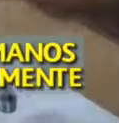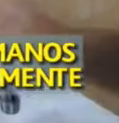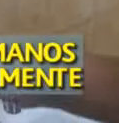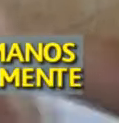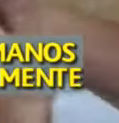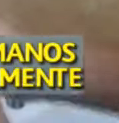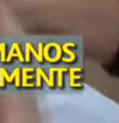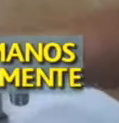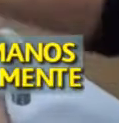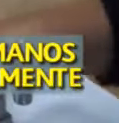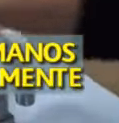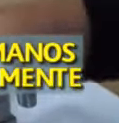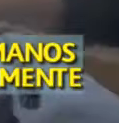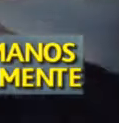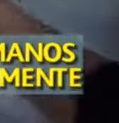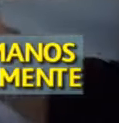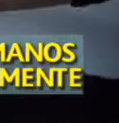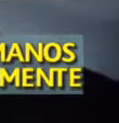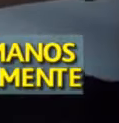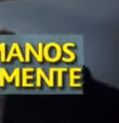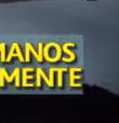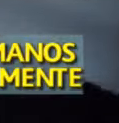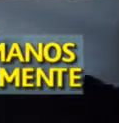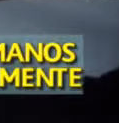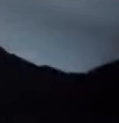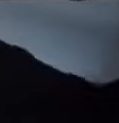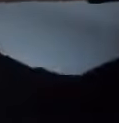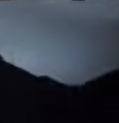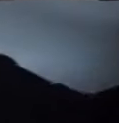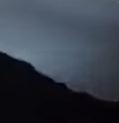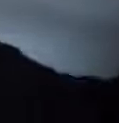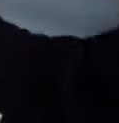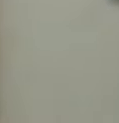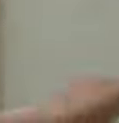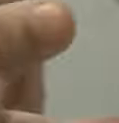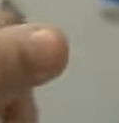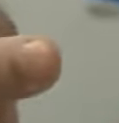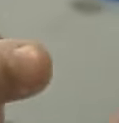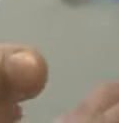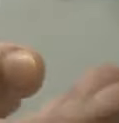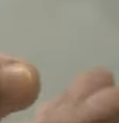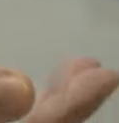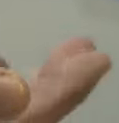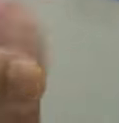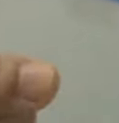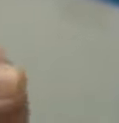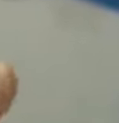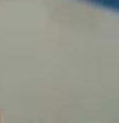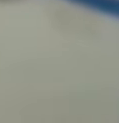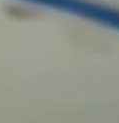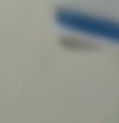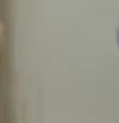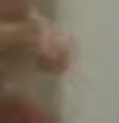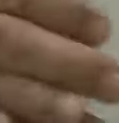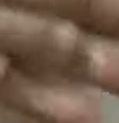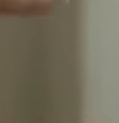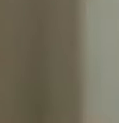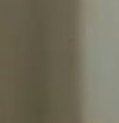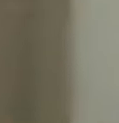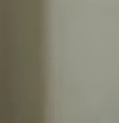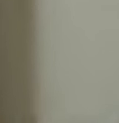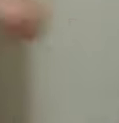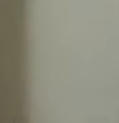las manos a menudo con agua y jabón durante al menos 20 segundos o utilizando un desinfectante para manos que contenga al menos